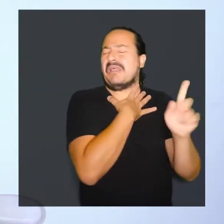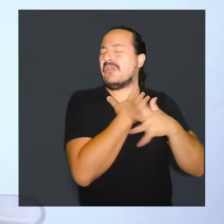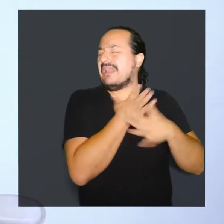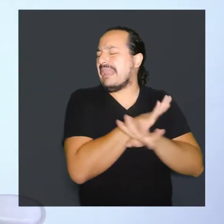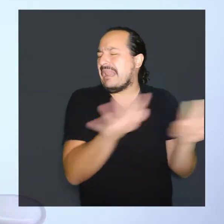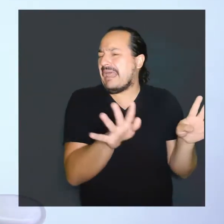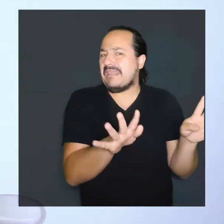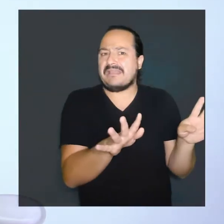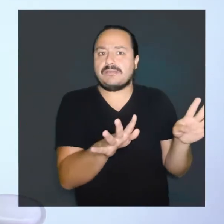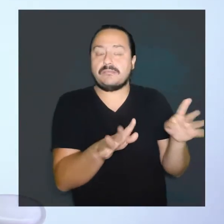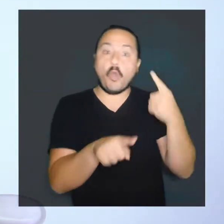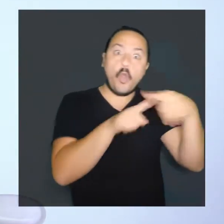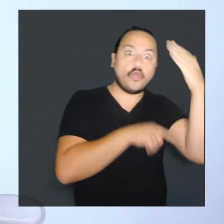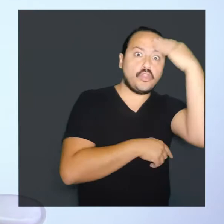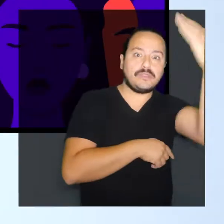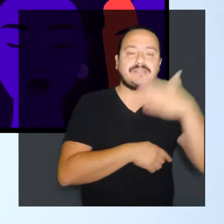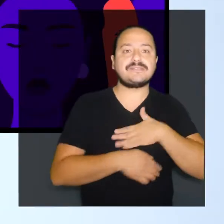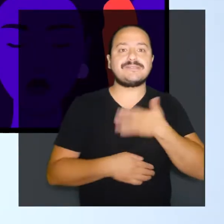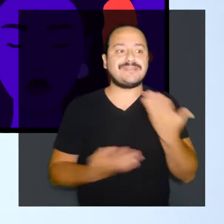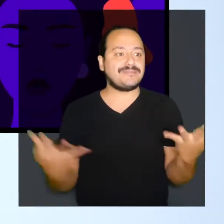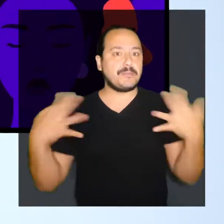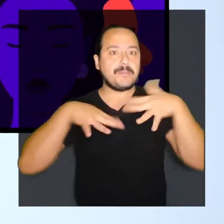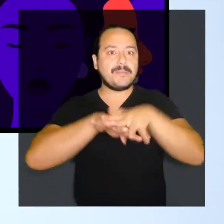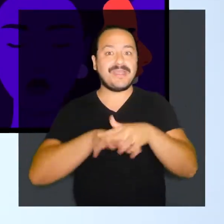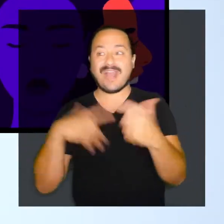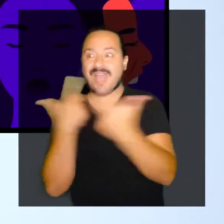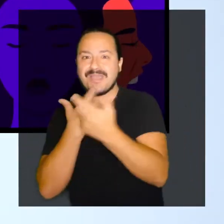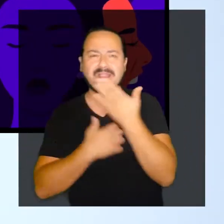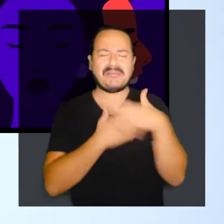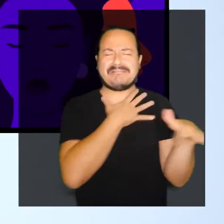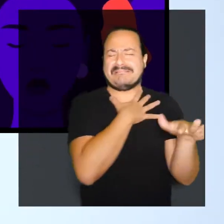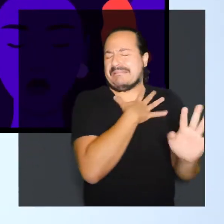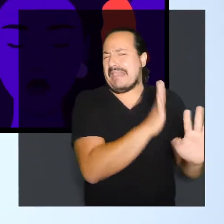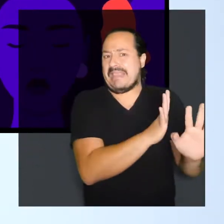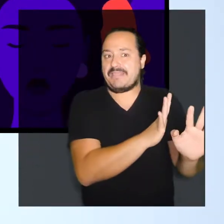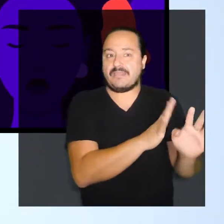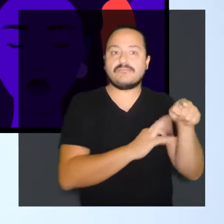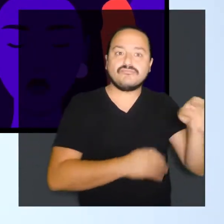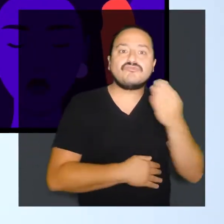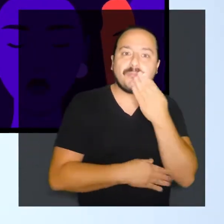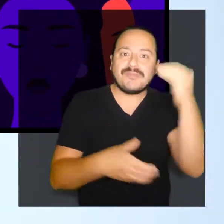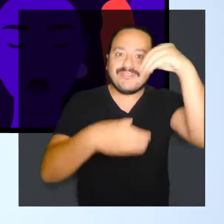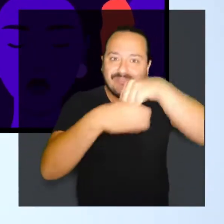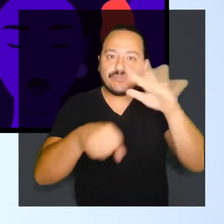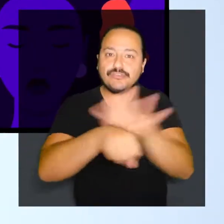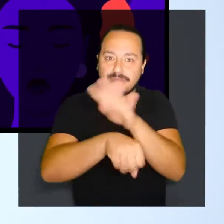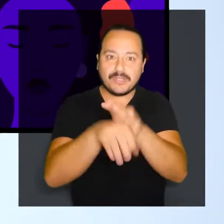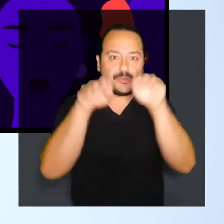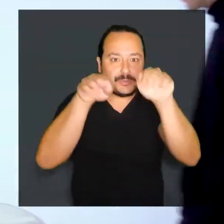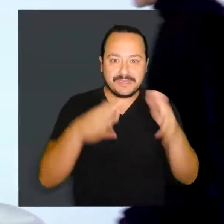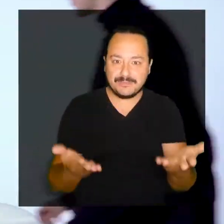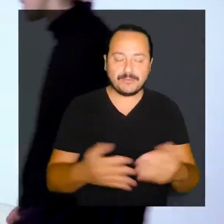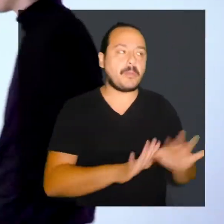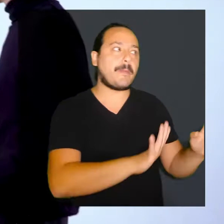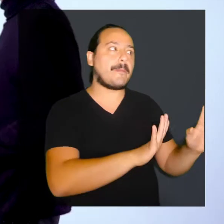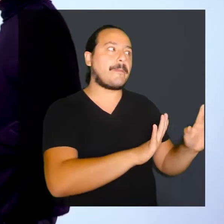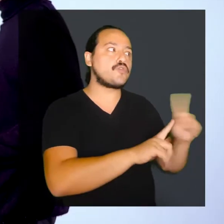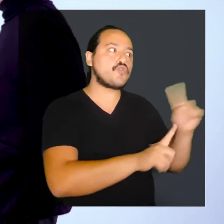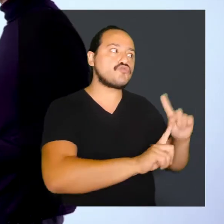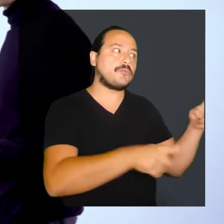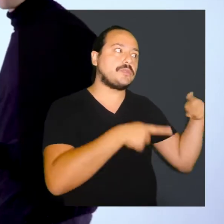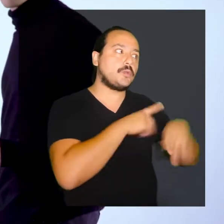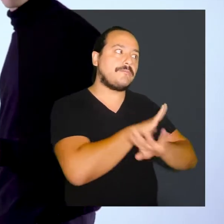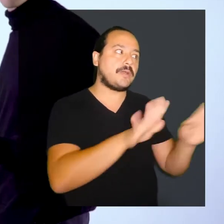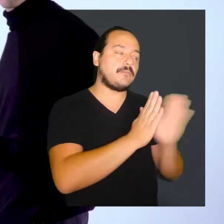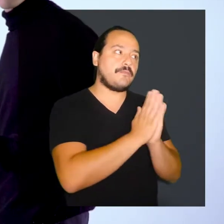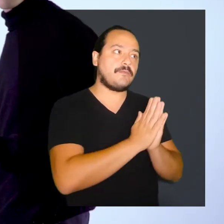días trágicos donde no queremos nada, o simplemente una mezcla de ambas. Bueno, en el teatro pasa lo mismo. No, actor,